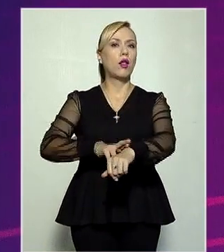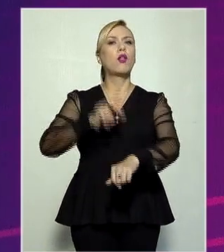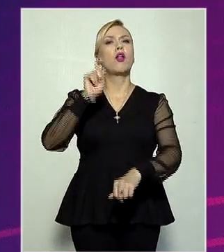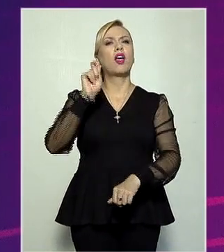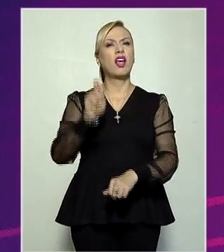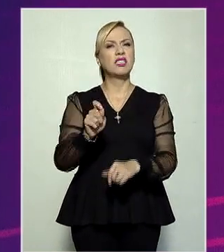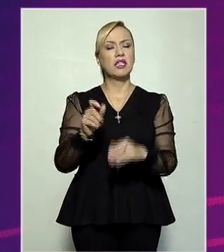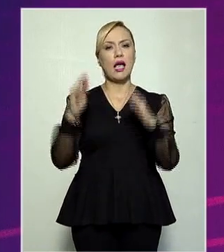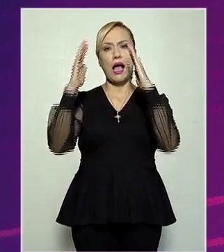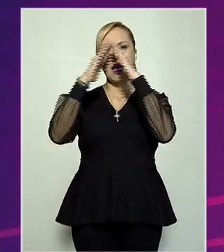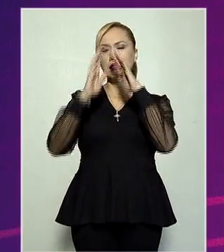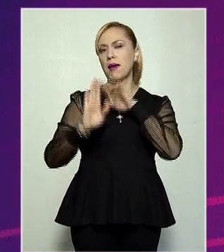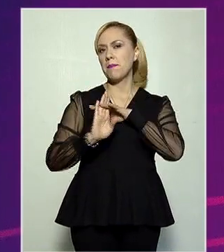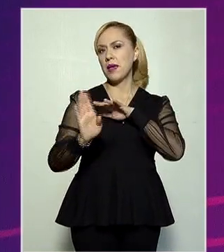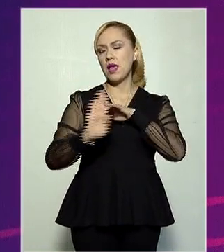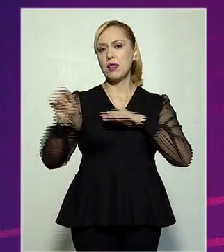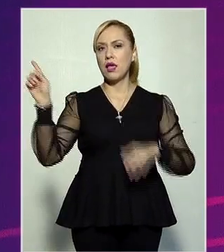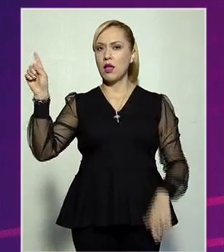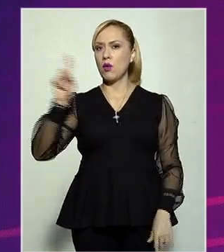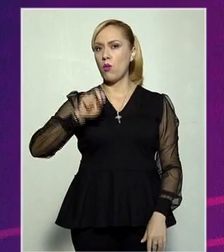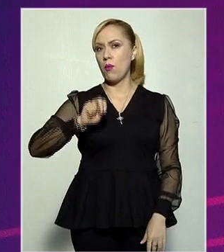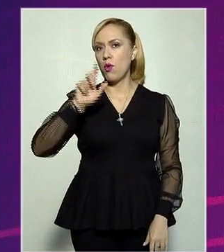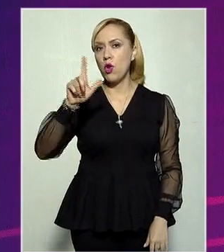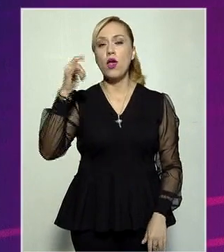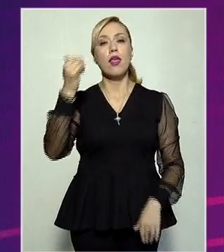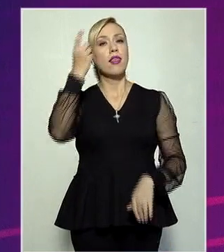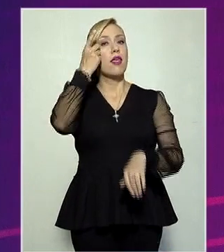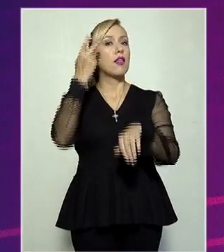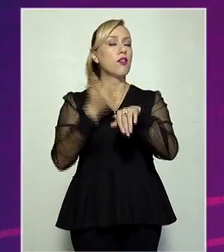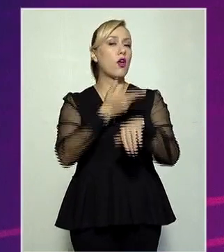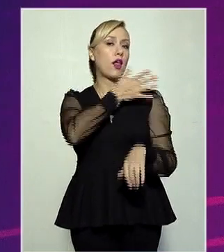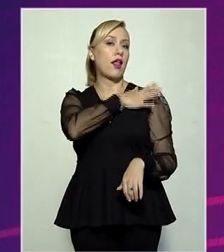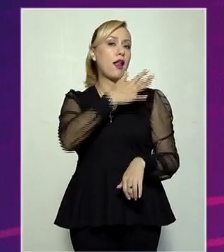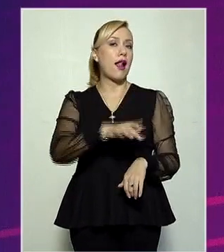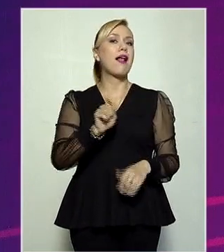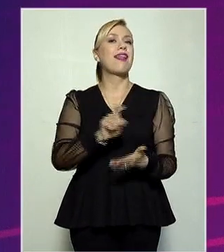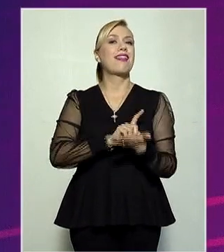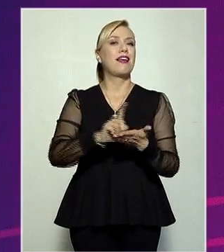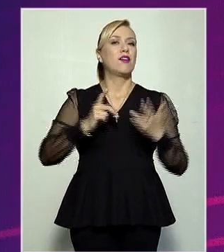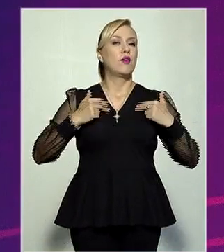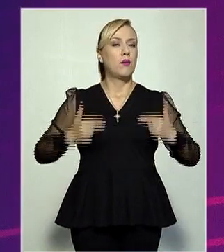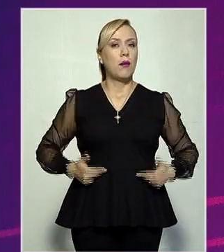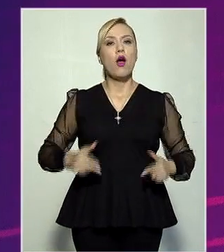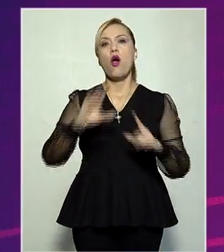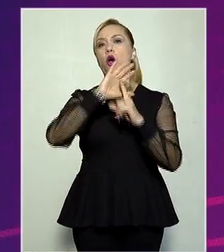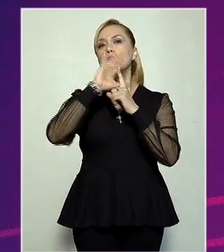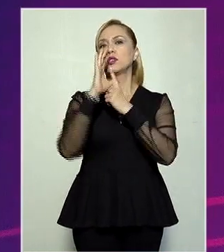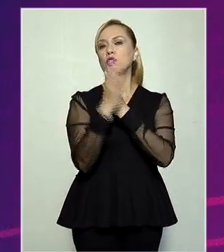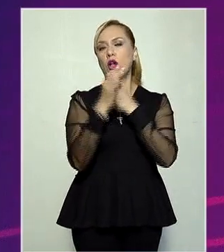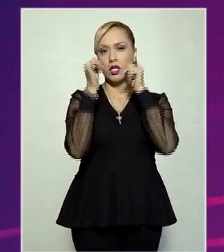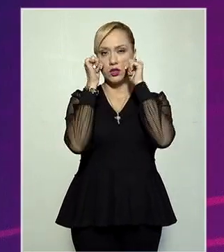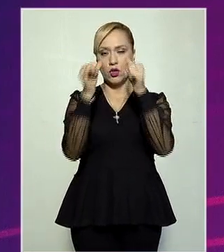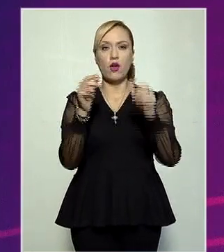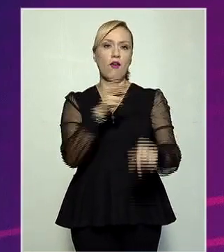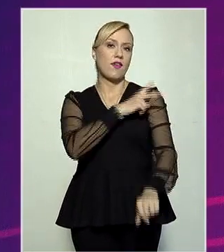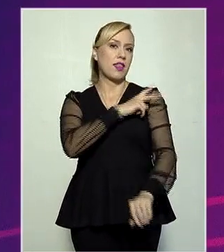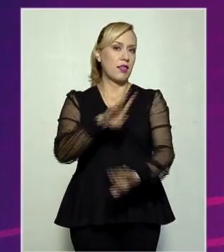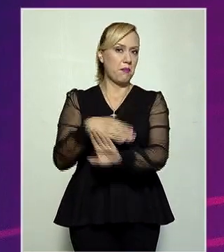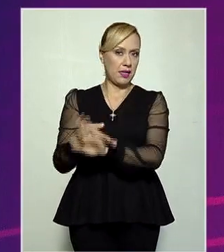del Migrante Nicolás de Guadalupe, Nuevo León, y director general adjunto en materia de derechos humanos en la Comisión Ejecutiva de Atención a